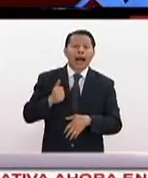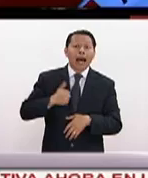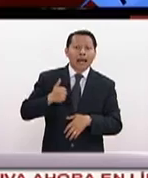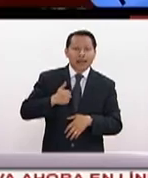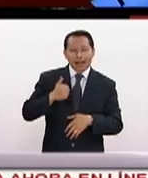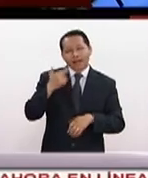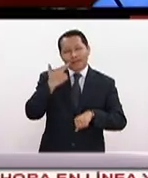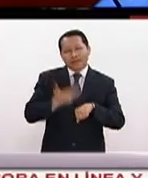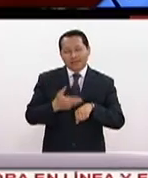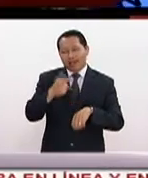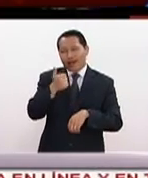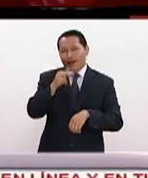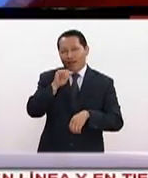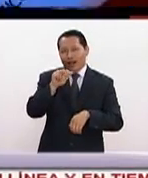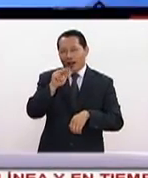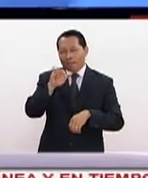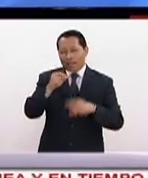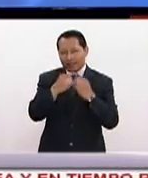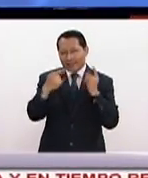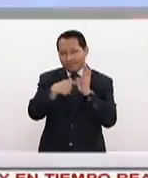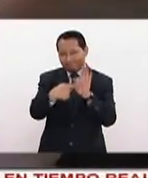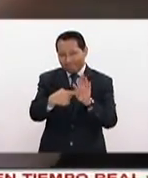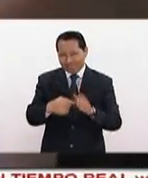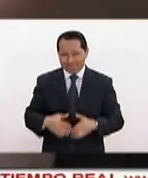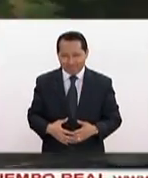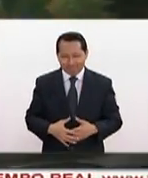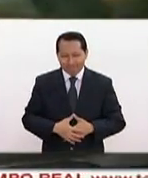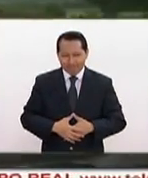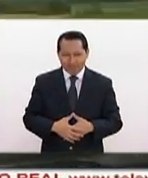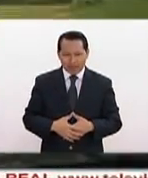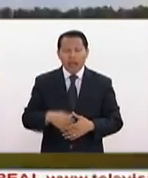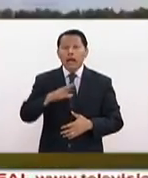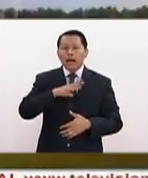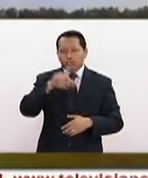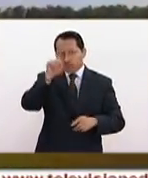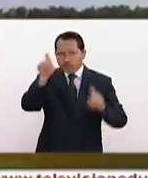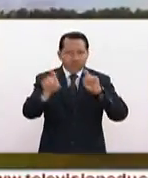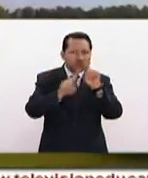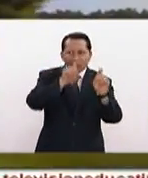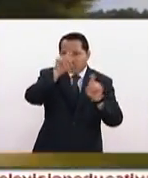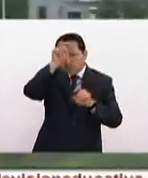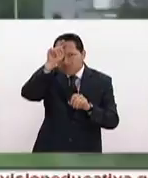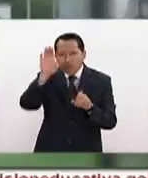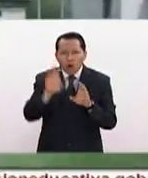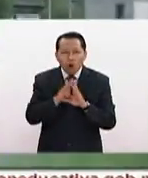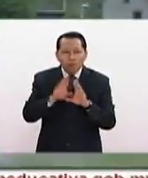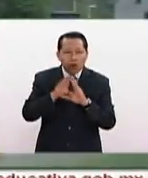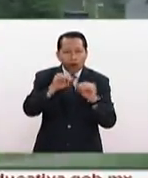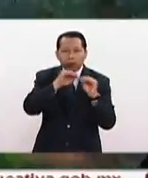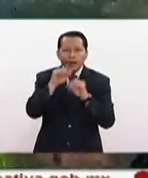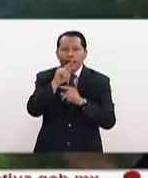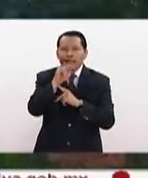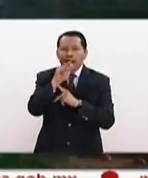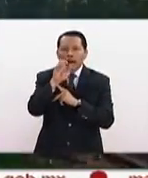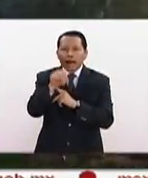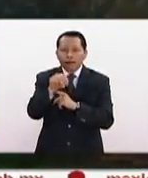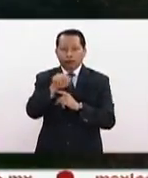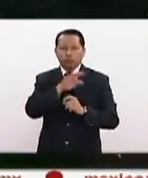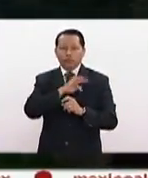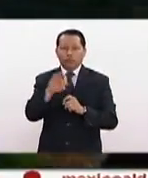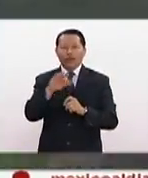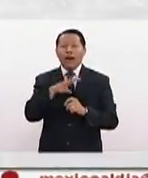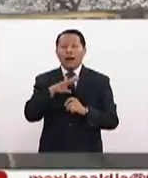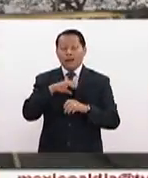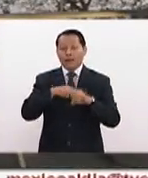corresponsal Gabriel Ramírez nos tiene la siguiente historia. En medio de la incertidumbre generada por la renegociación del TLC, un